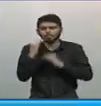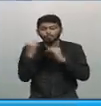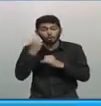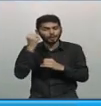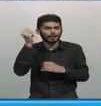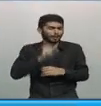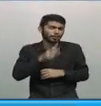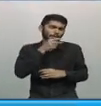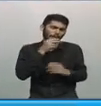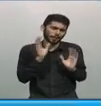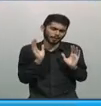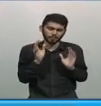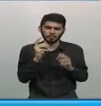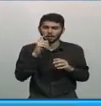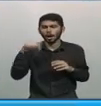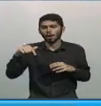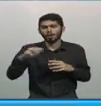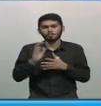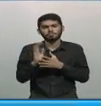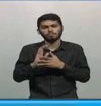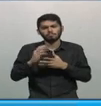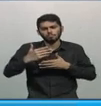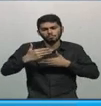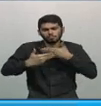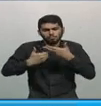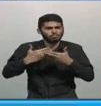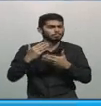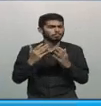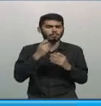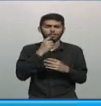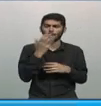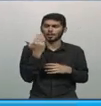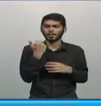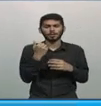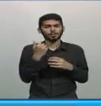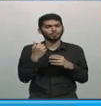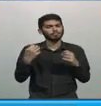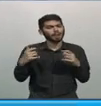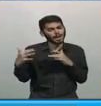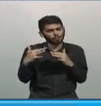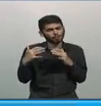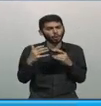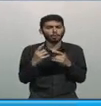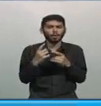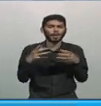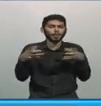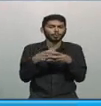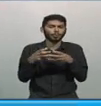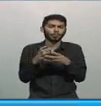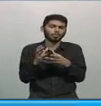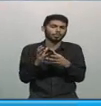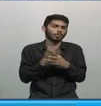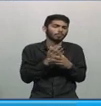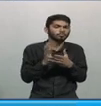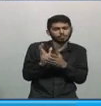lesión. Creo que sigue tomando forma ahora, ¿no? Ya hemos jugado un partido ayer con una parte del equipo, con los chicos de Boca, con la